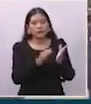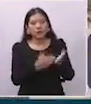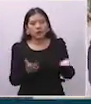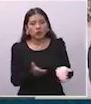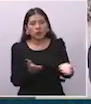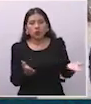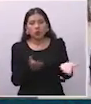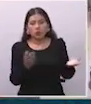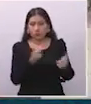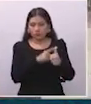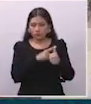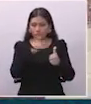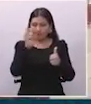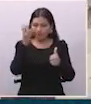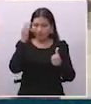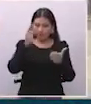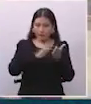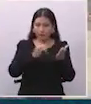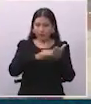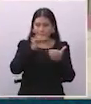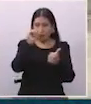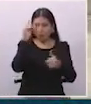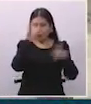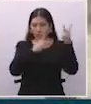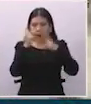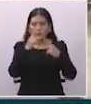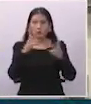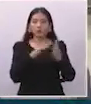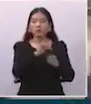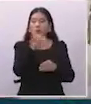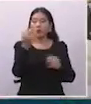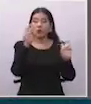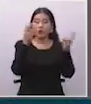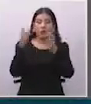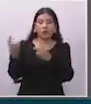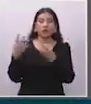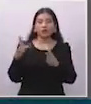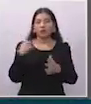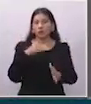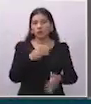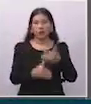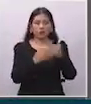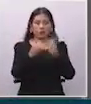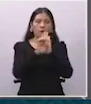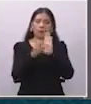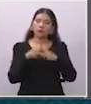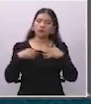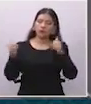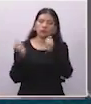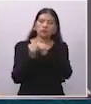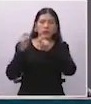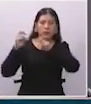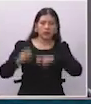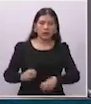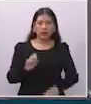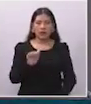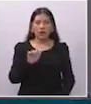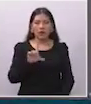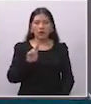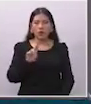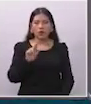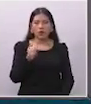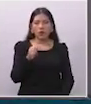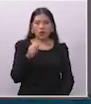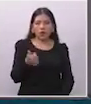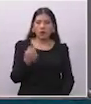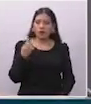la materia prima. Y sin duda alguna las otras cosas están avanzando también. Nos hemos sentado con la aduana para hablar de algunas cosas específicas que